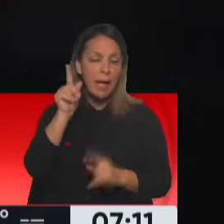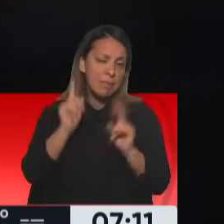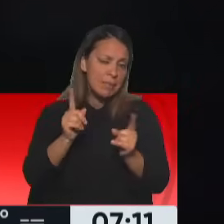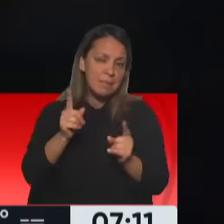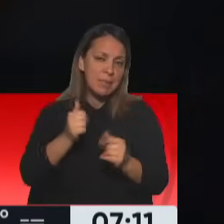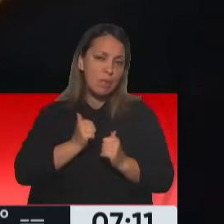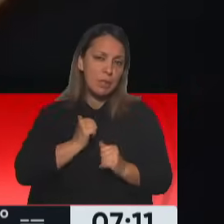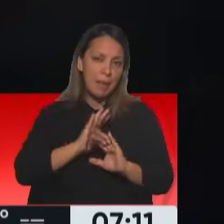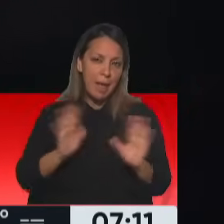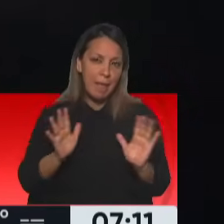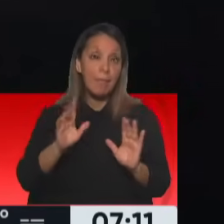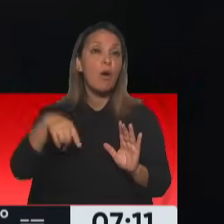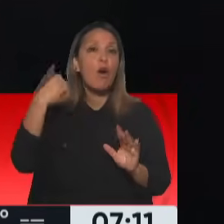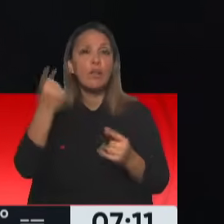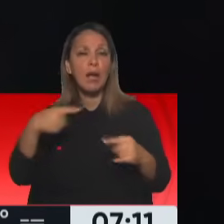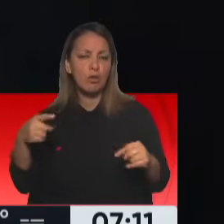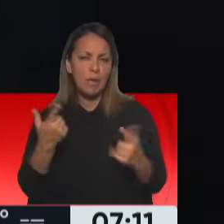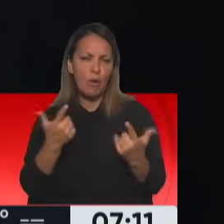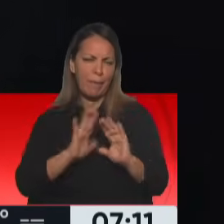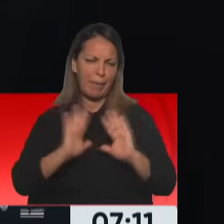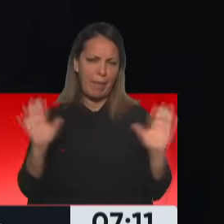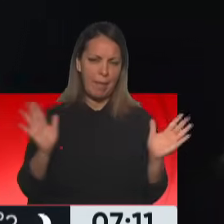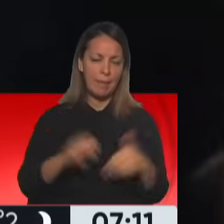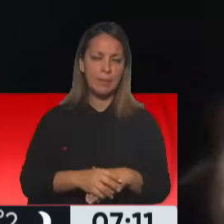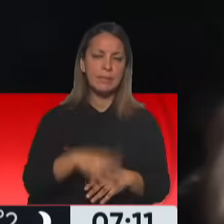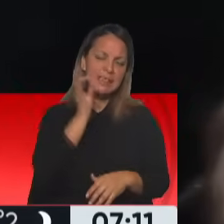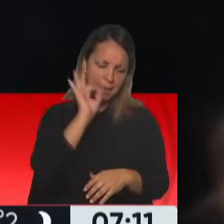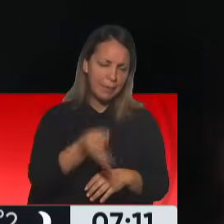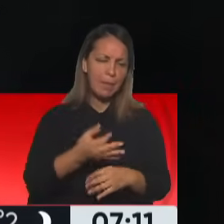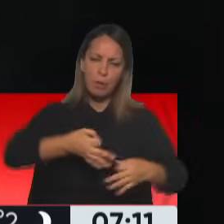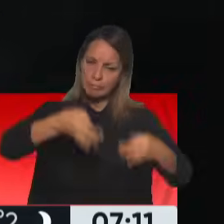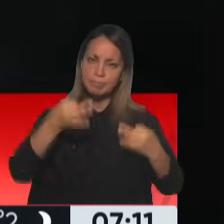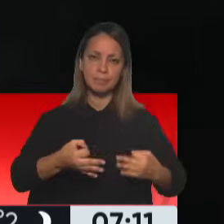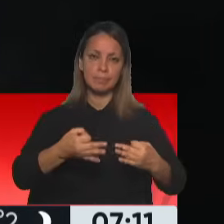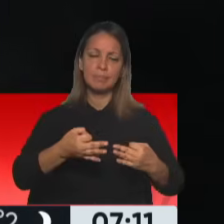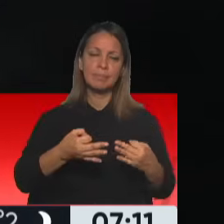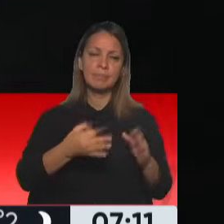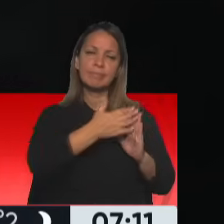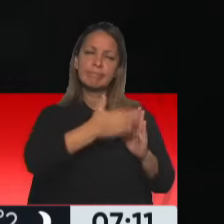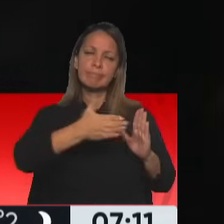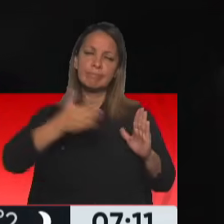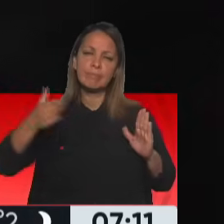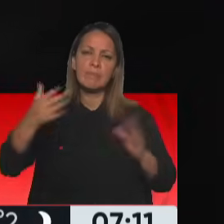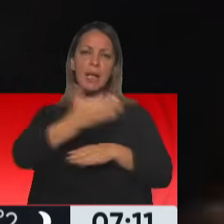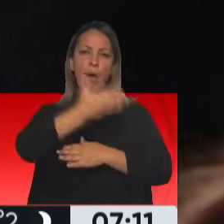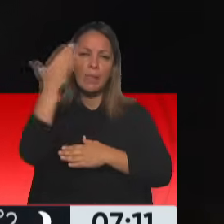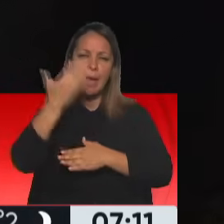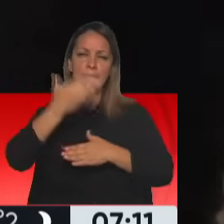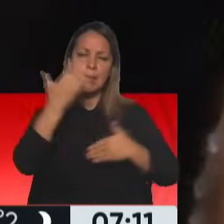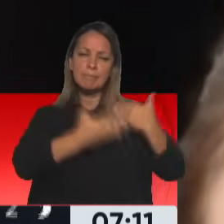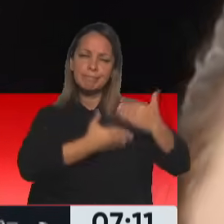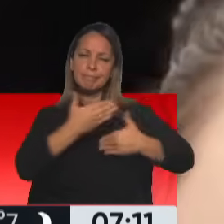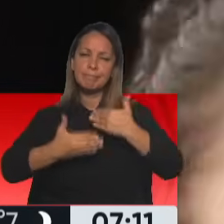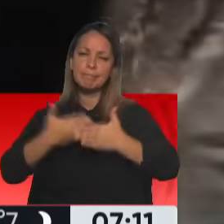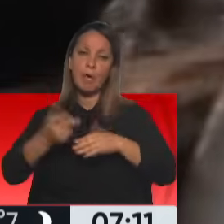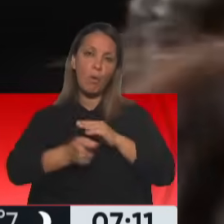realmente no teníamos otra expectativa. Sabíamos y estábamos convencidos que a lo largo de estas audiencias, a lo largo de este proceso,